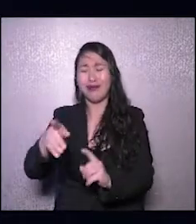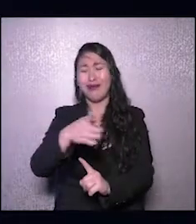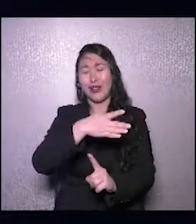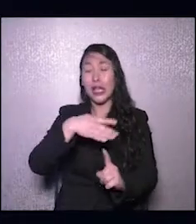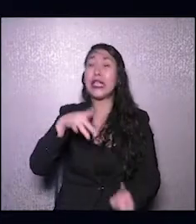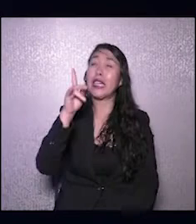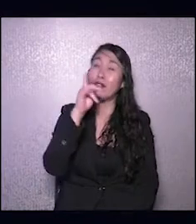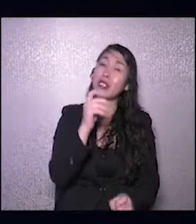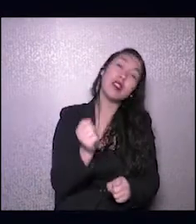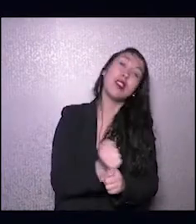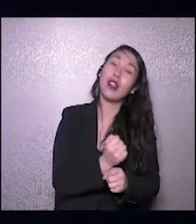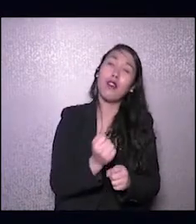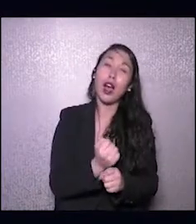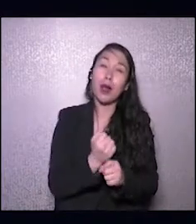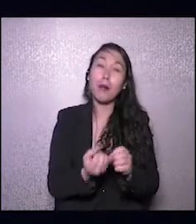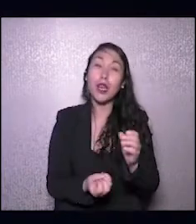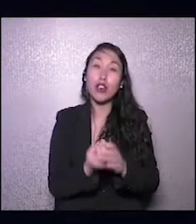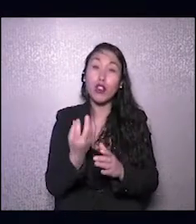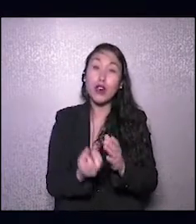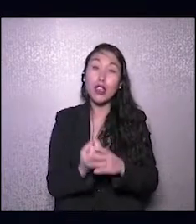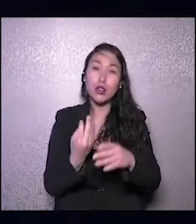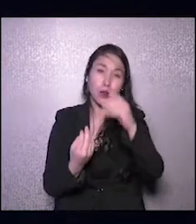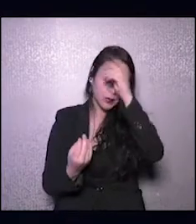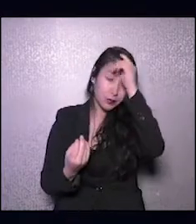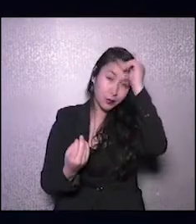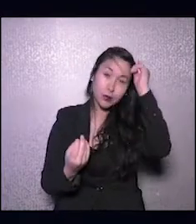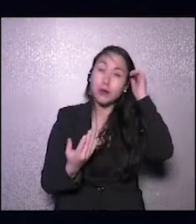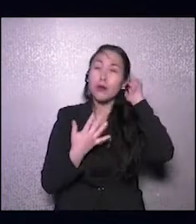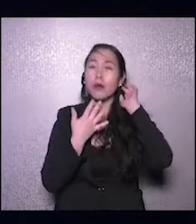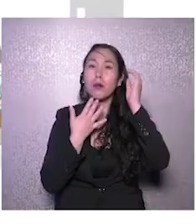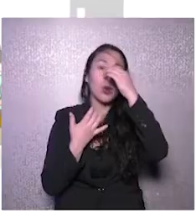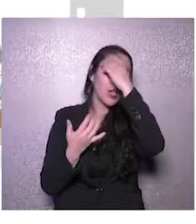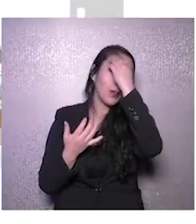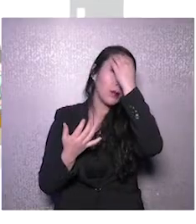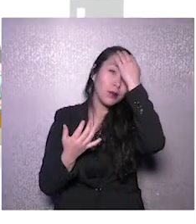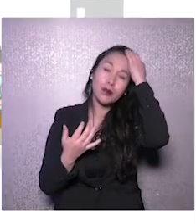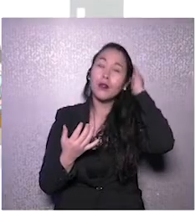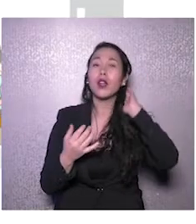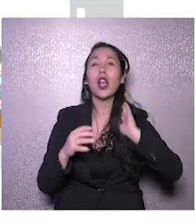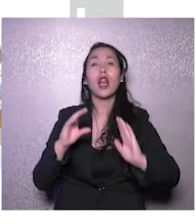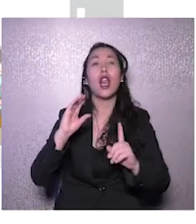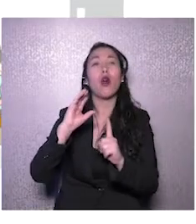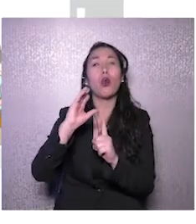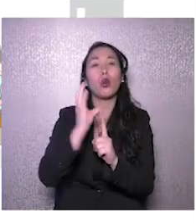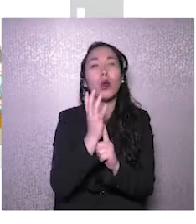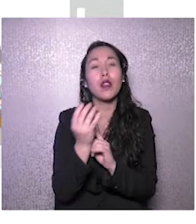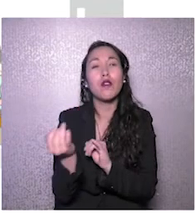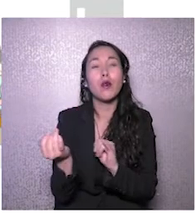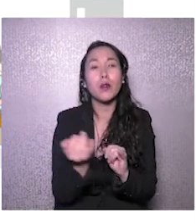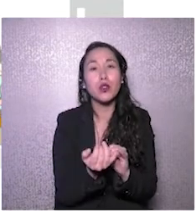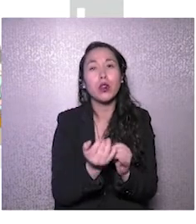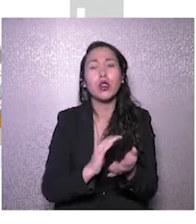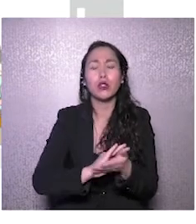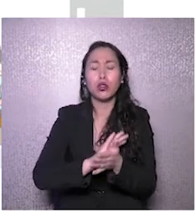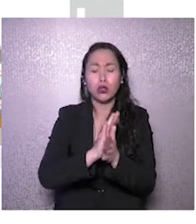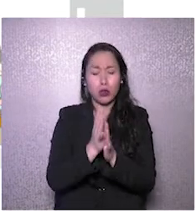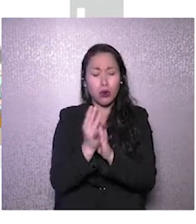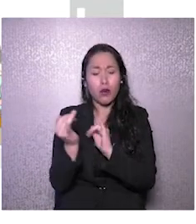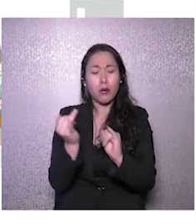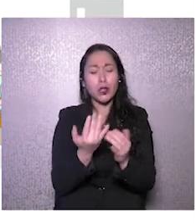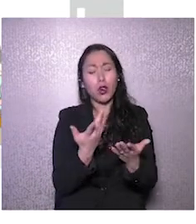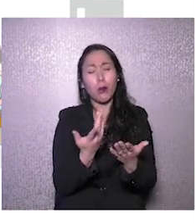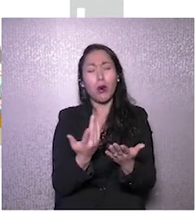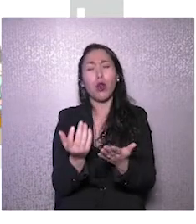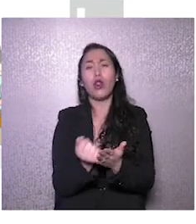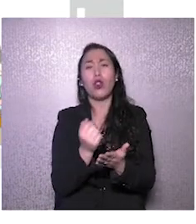trabajar para la innovación, por la cultura que tenemos desde la formación incluso clínica. Todo tiene que tener una revisión de la eficacia. Nos